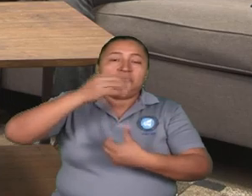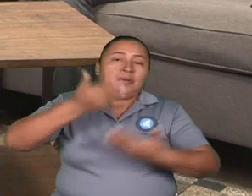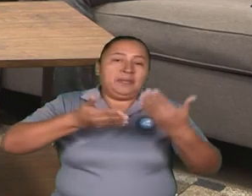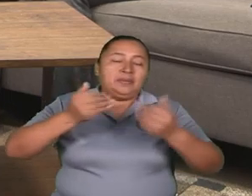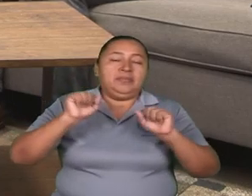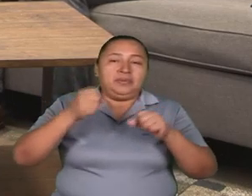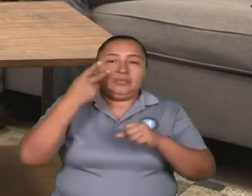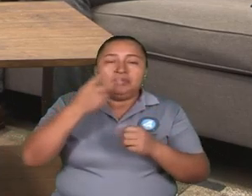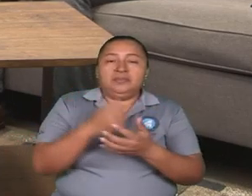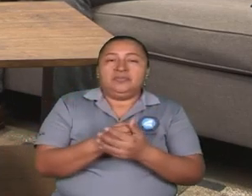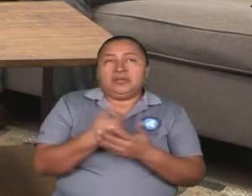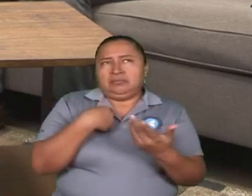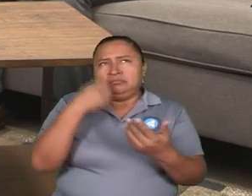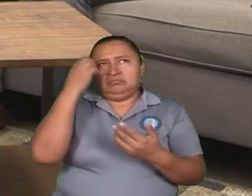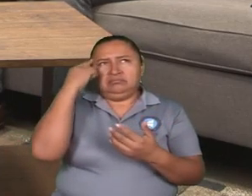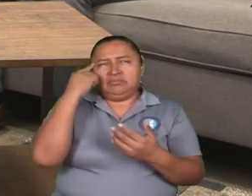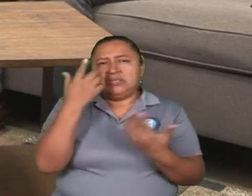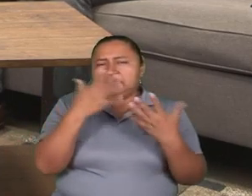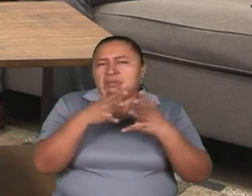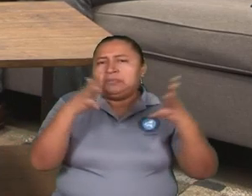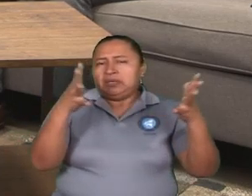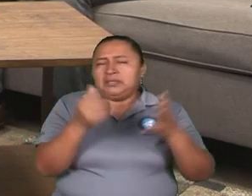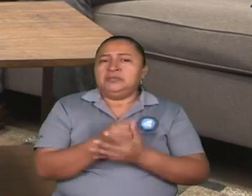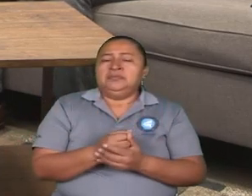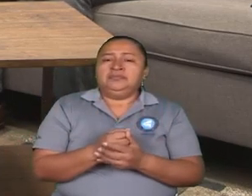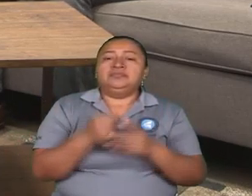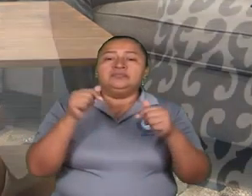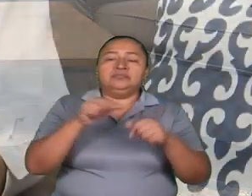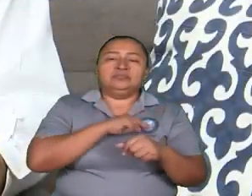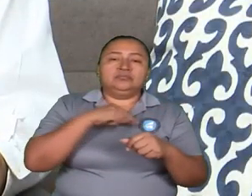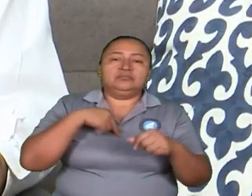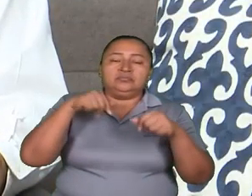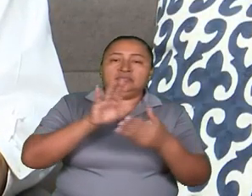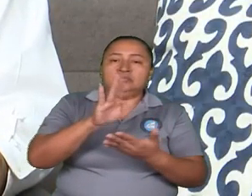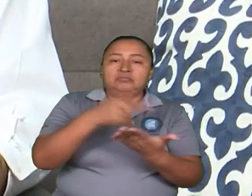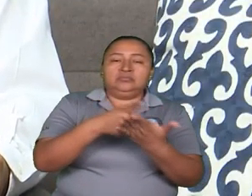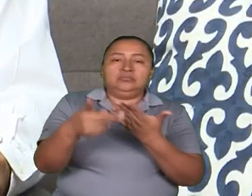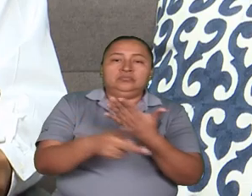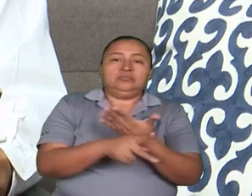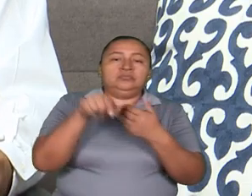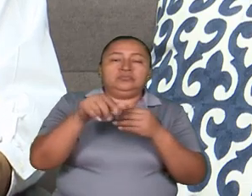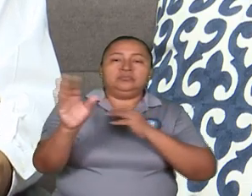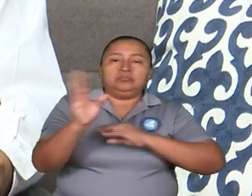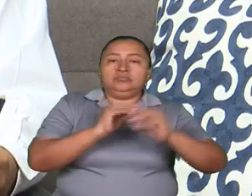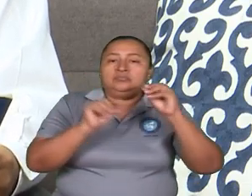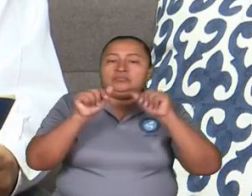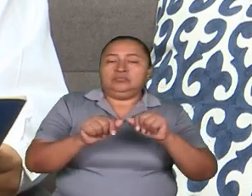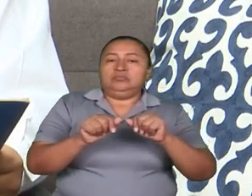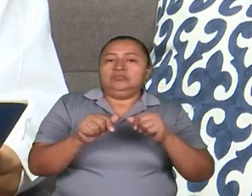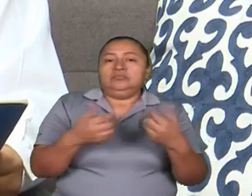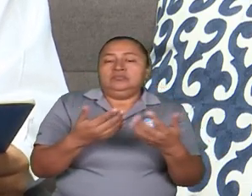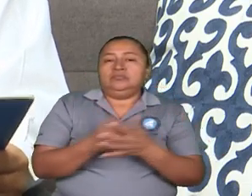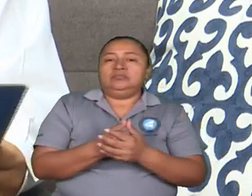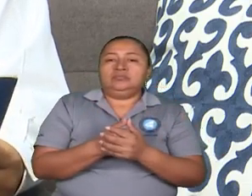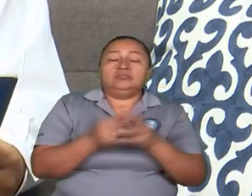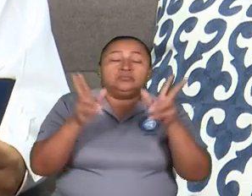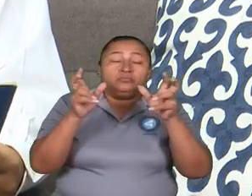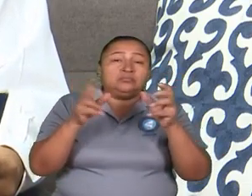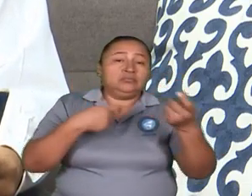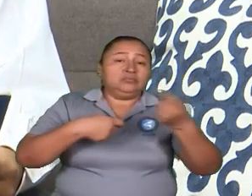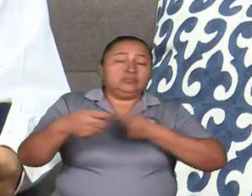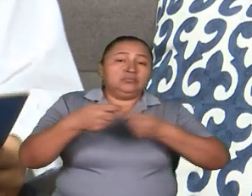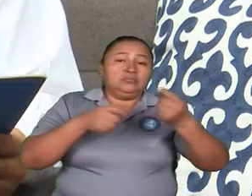entre ellos Nicaragua, pero también una afluencia bastante importante y además una segunda edición de algo que se había iniciado a partir de